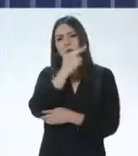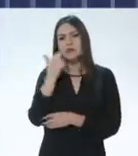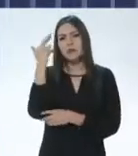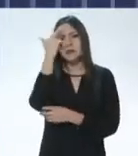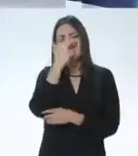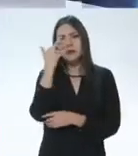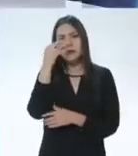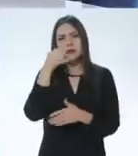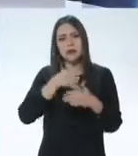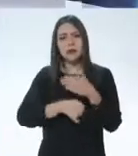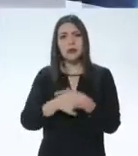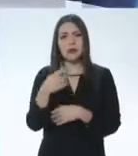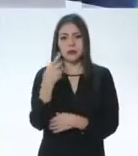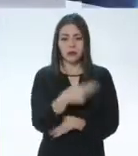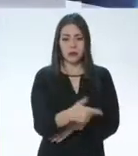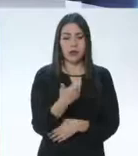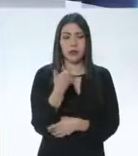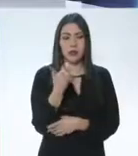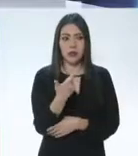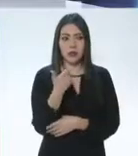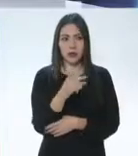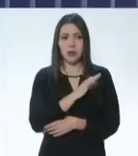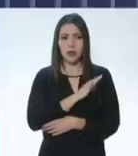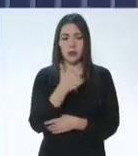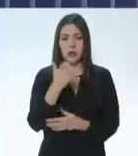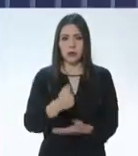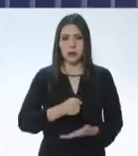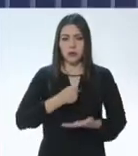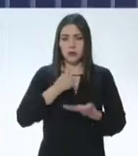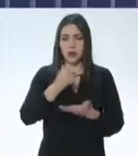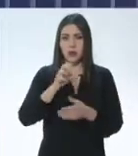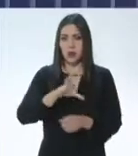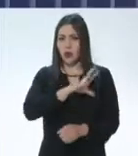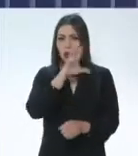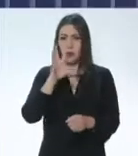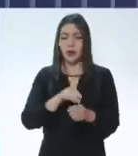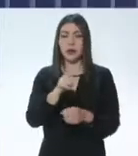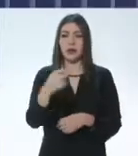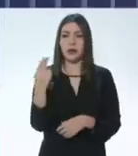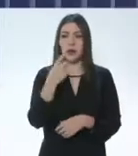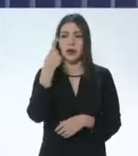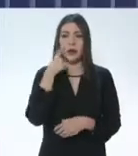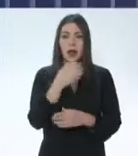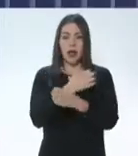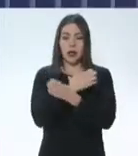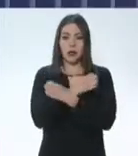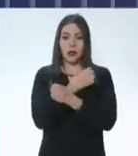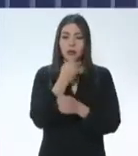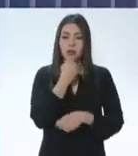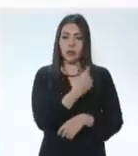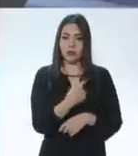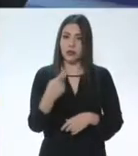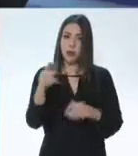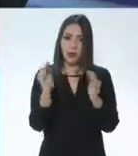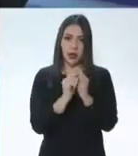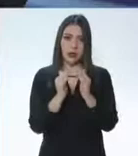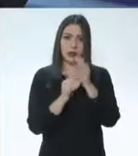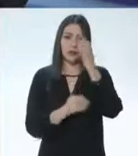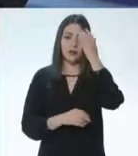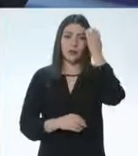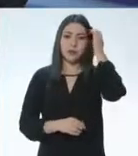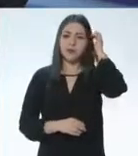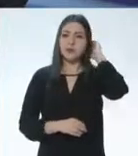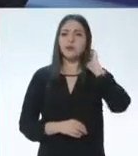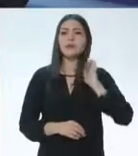situación, ¿con ese dinero se cubren los recursos, los materiales necesarios para llevar a cabo una educación de un menor en casa? Claro, nos parece